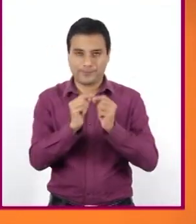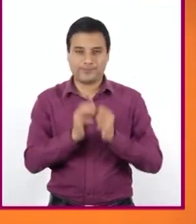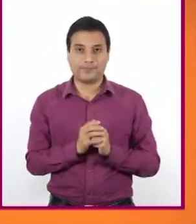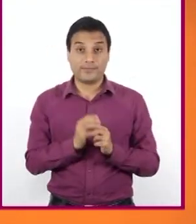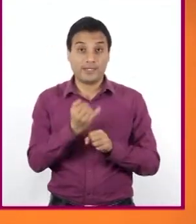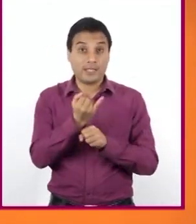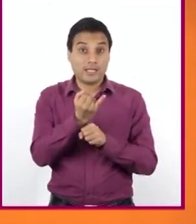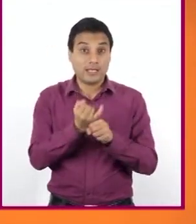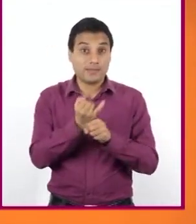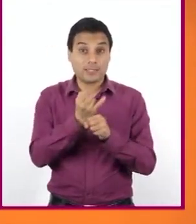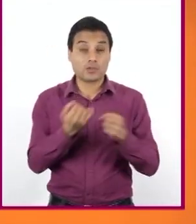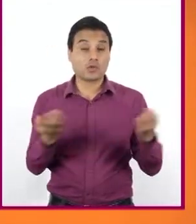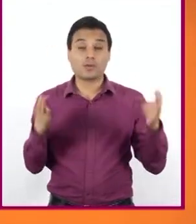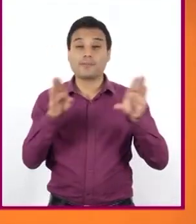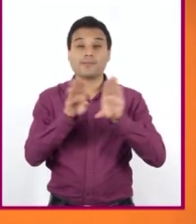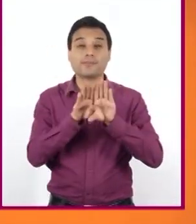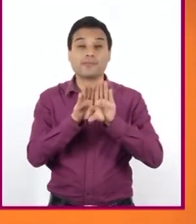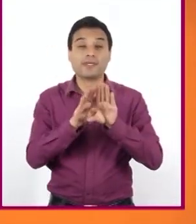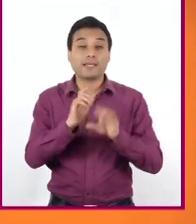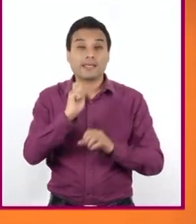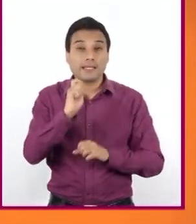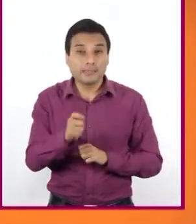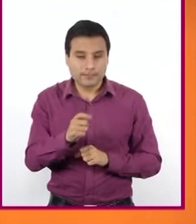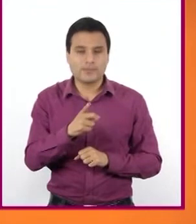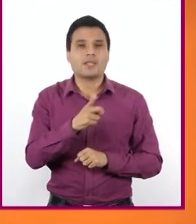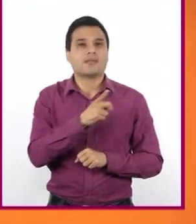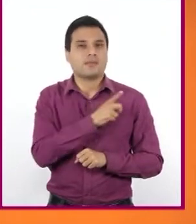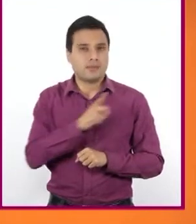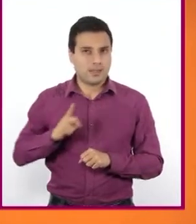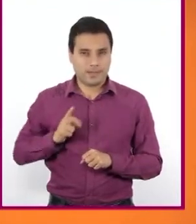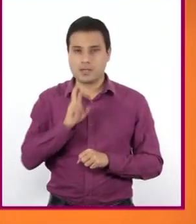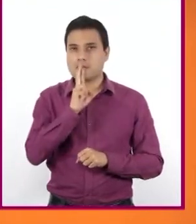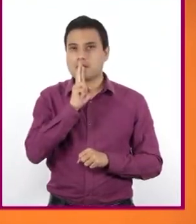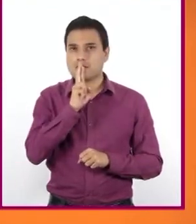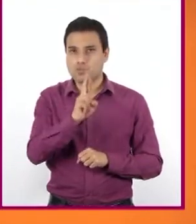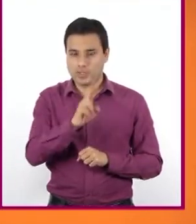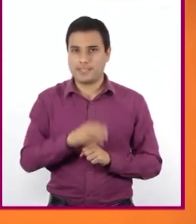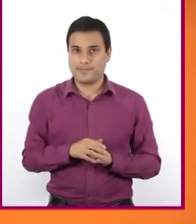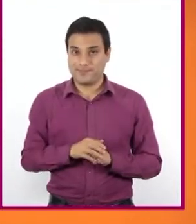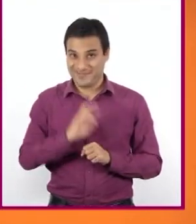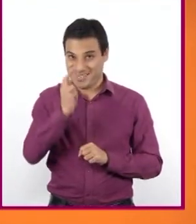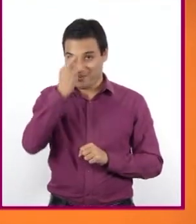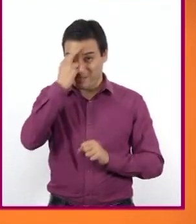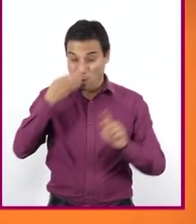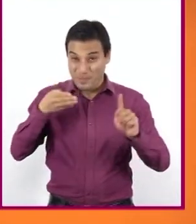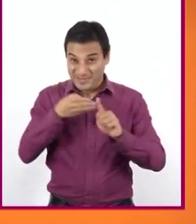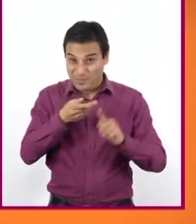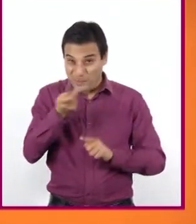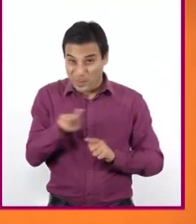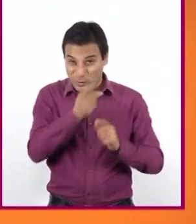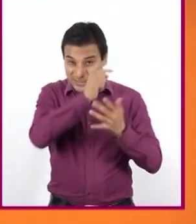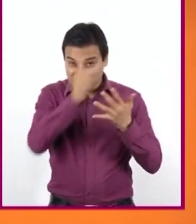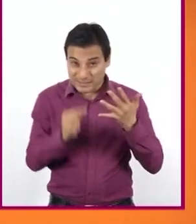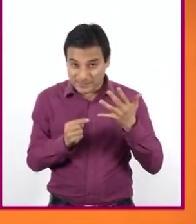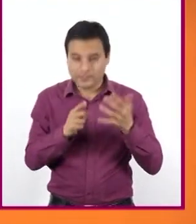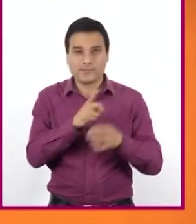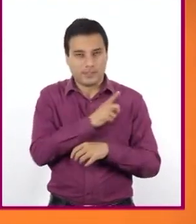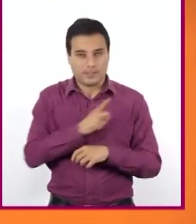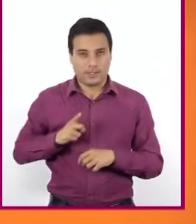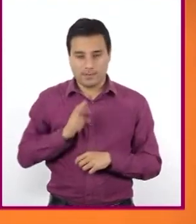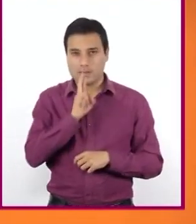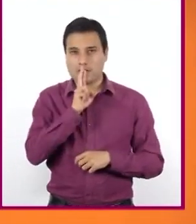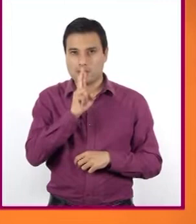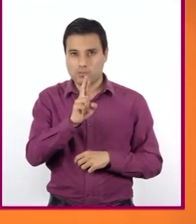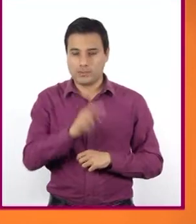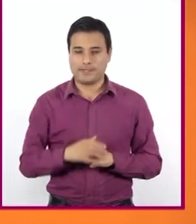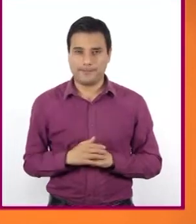investigación invariablemente debe dar respuesta a las preguntas de los objetivos de su investigación que plantearon